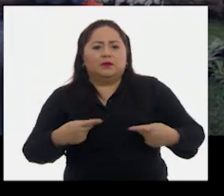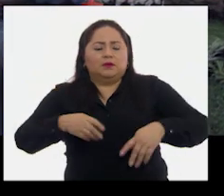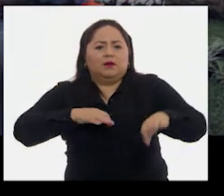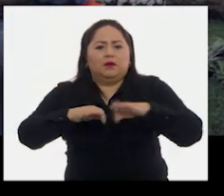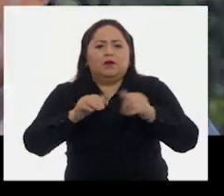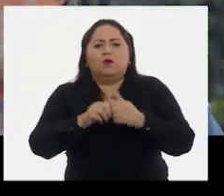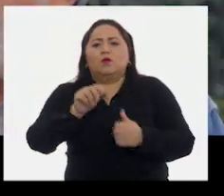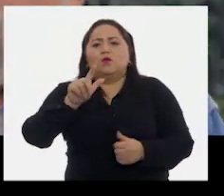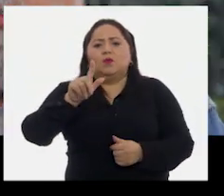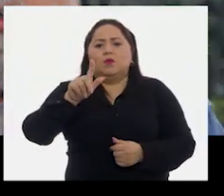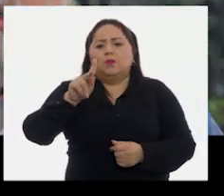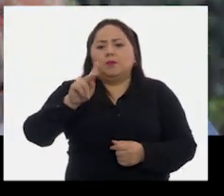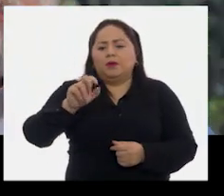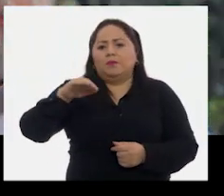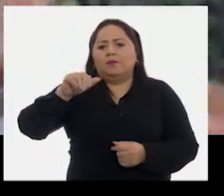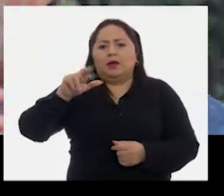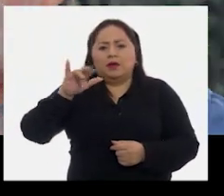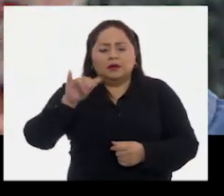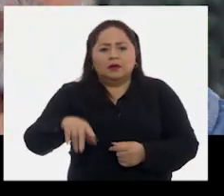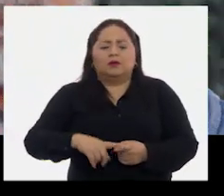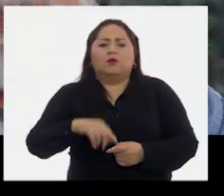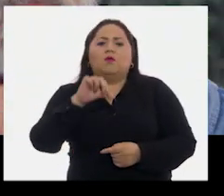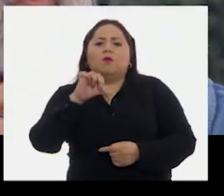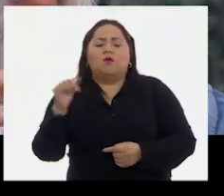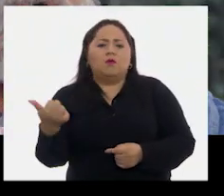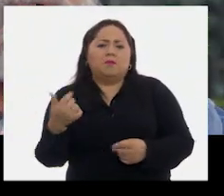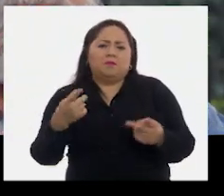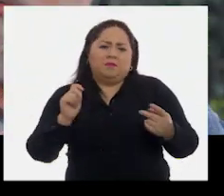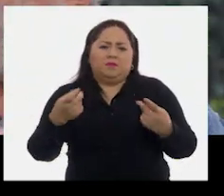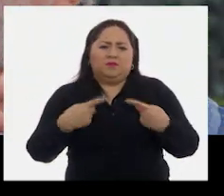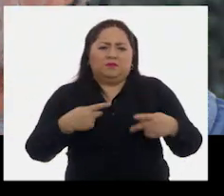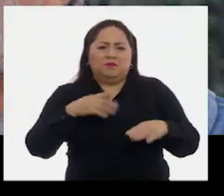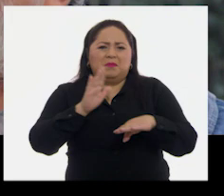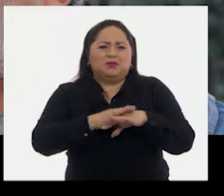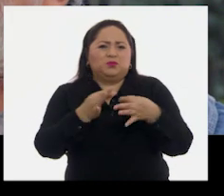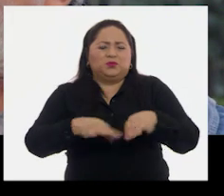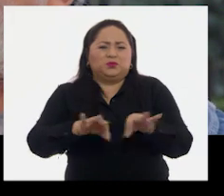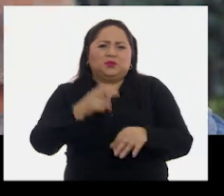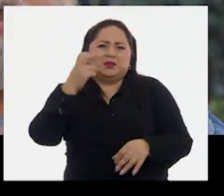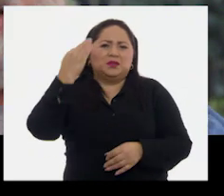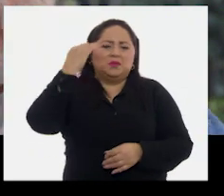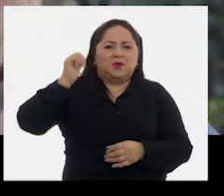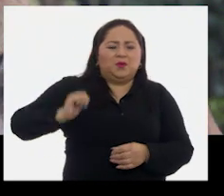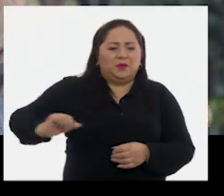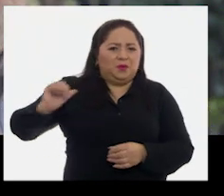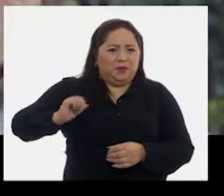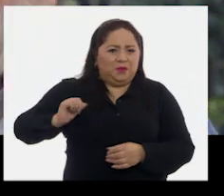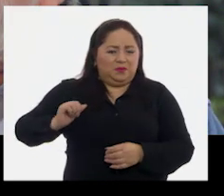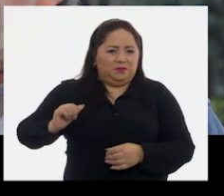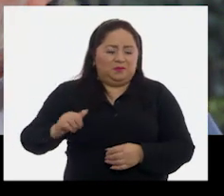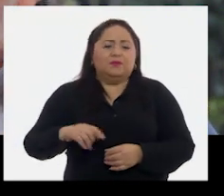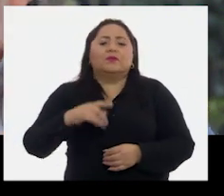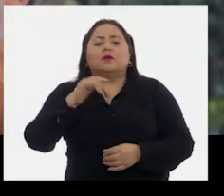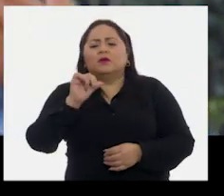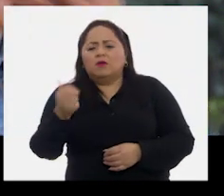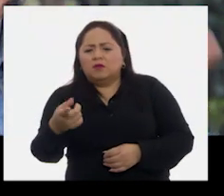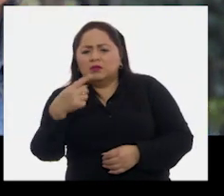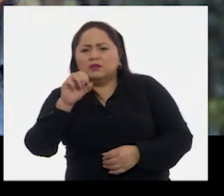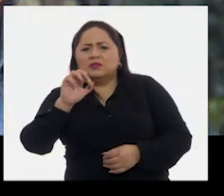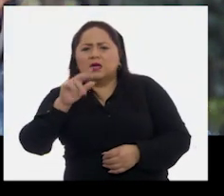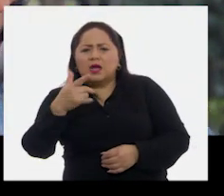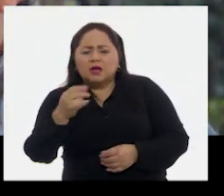con Lupe Marín, ¿no? Con algunas de las figuras importantes del momento, ¿verdad? Aparece